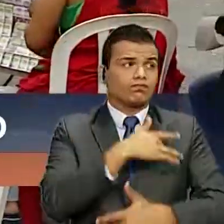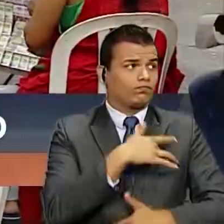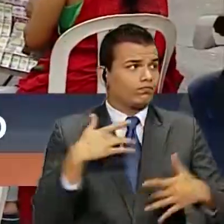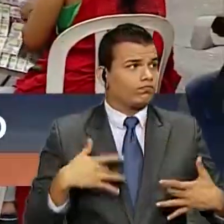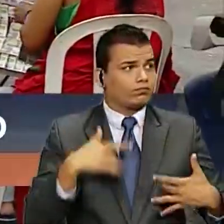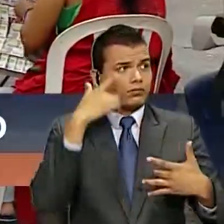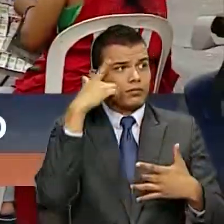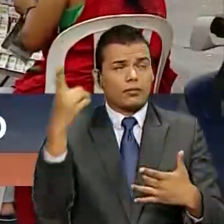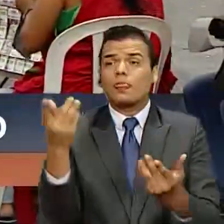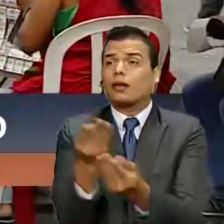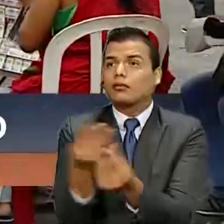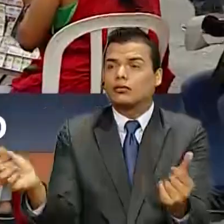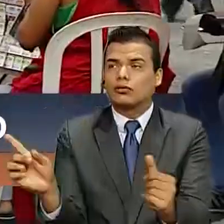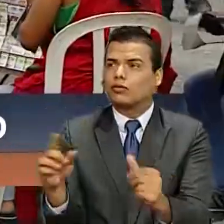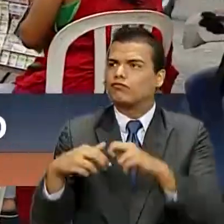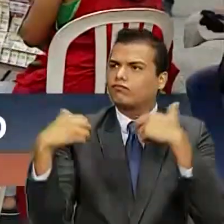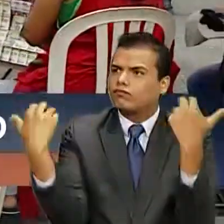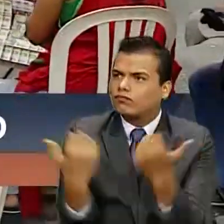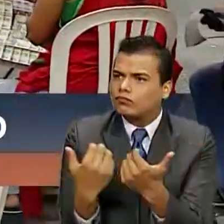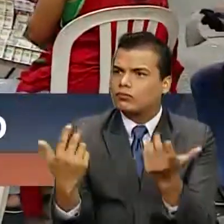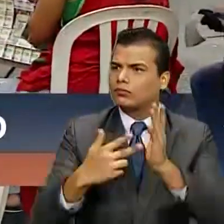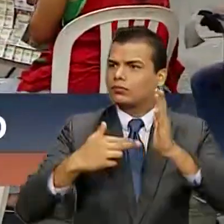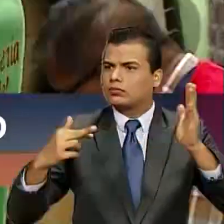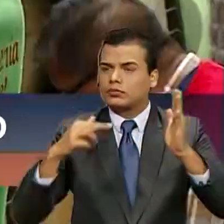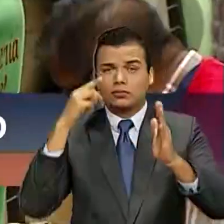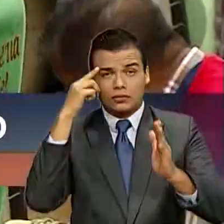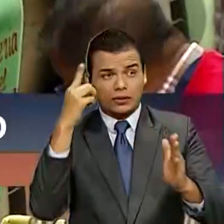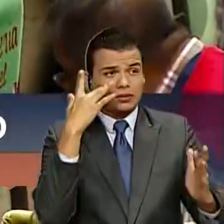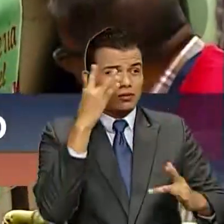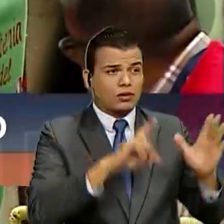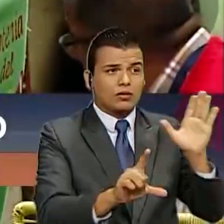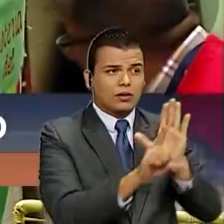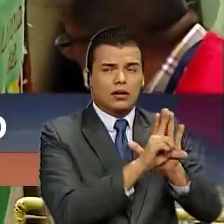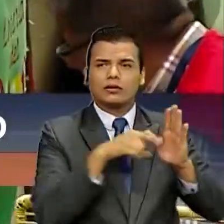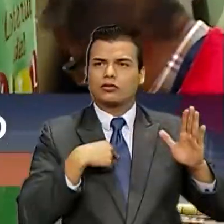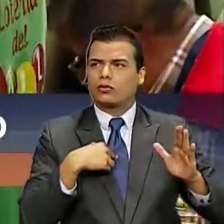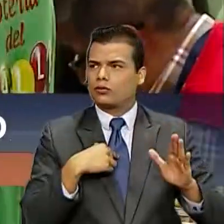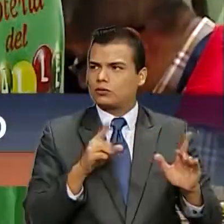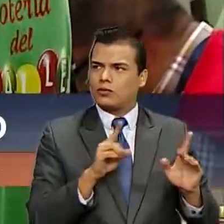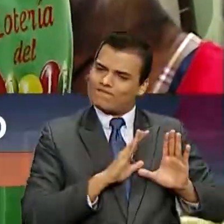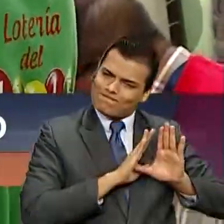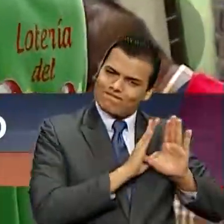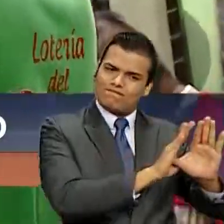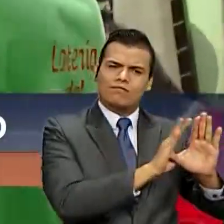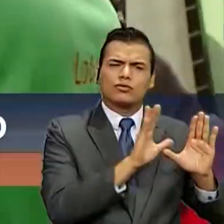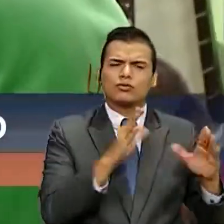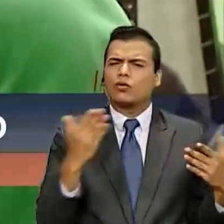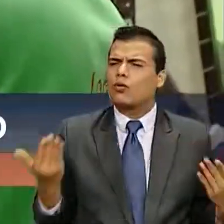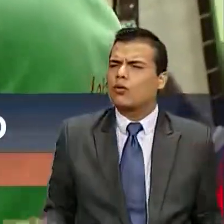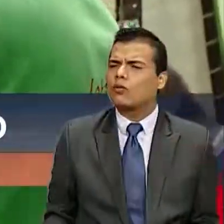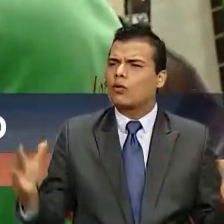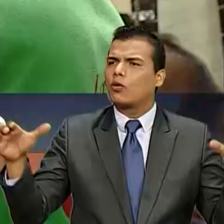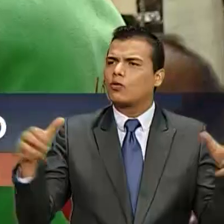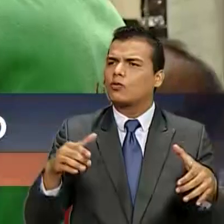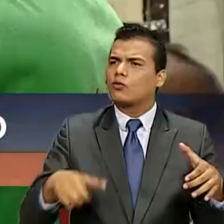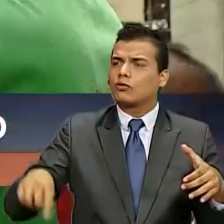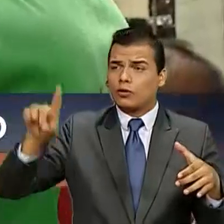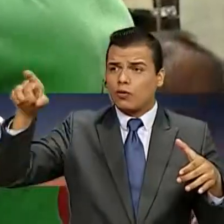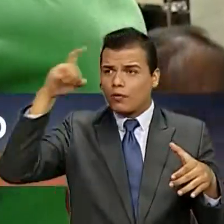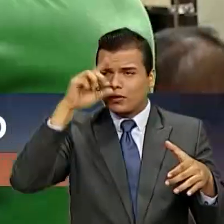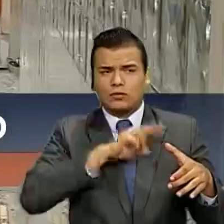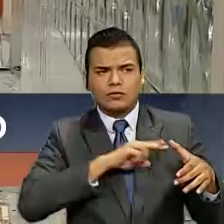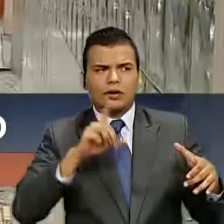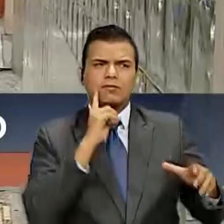recursos, hay una mesa técnica contra la ilegalidad. ¿En qué consiste y cómo está trabajando en esto la Gobernación del Valle para evitar que se